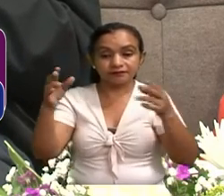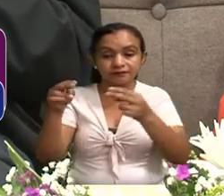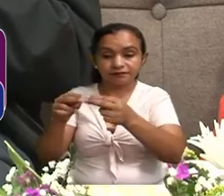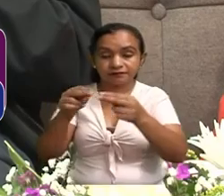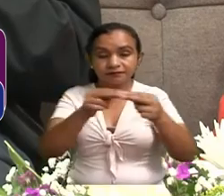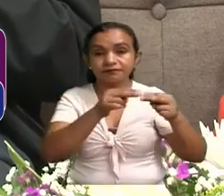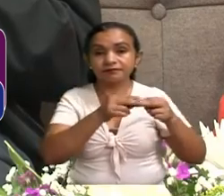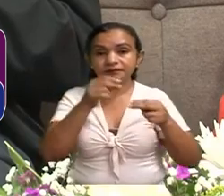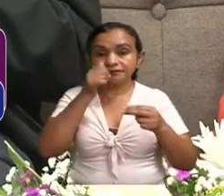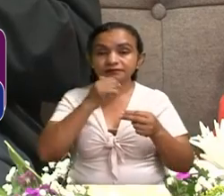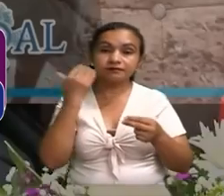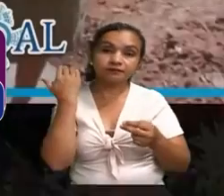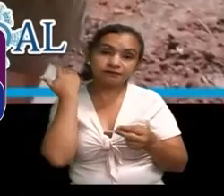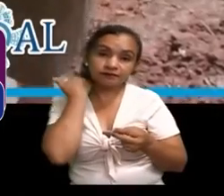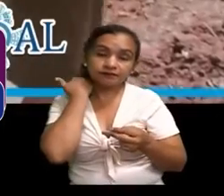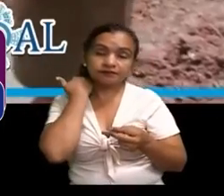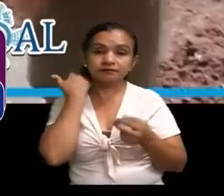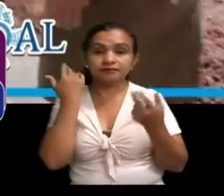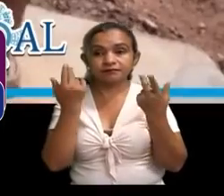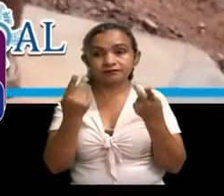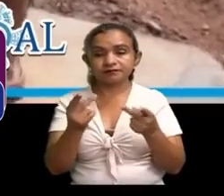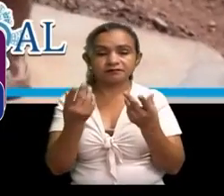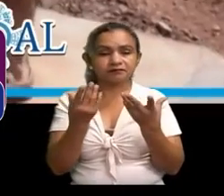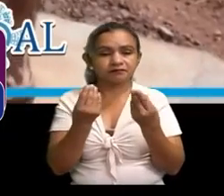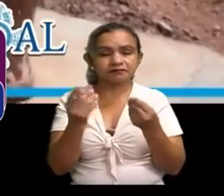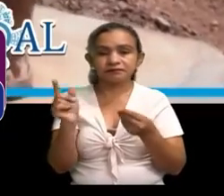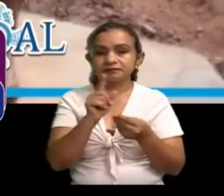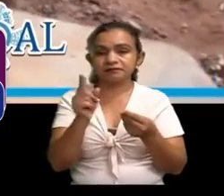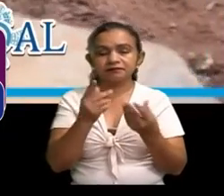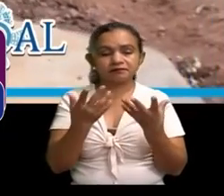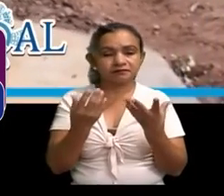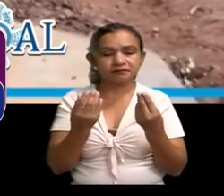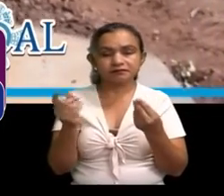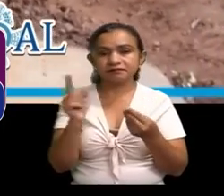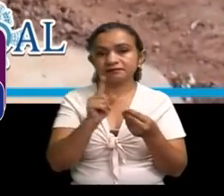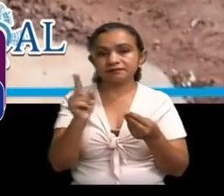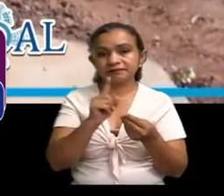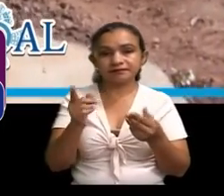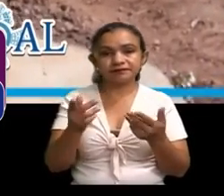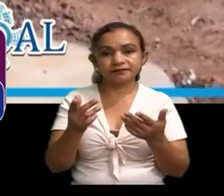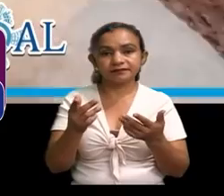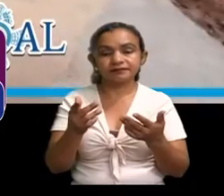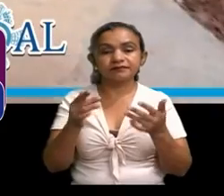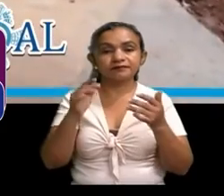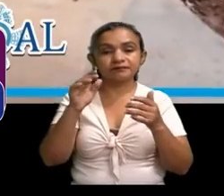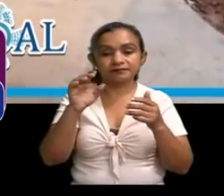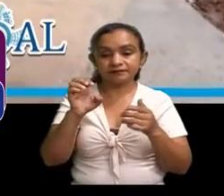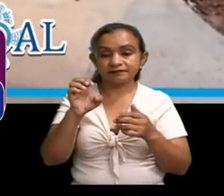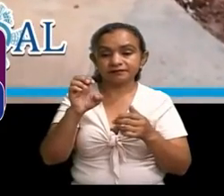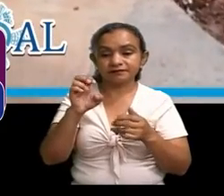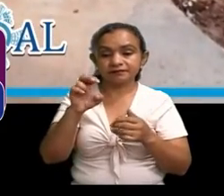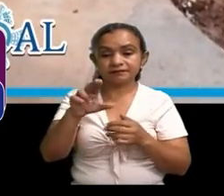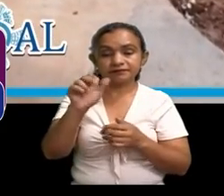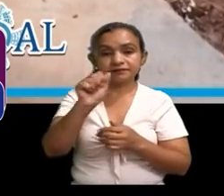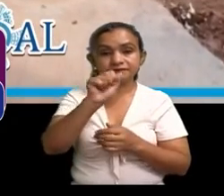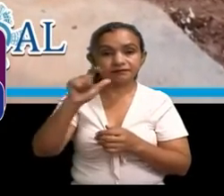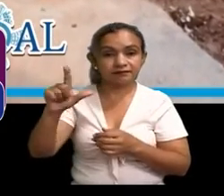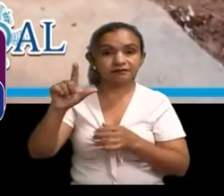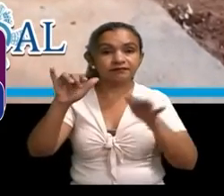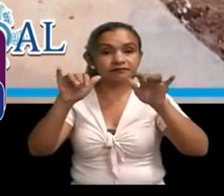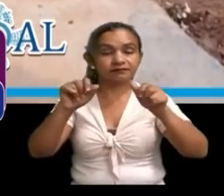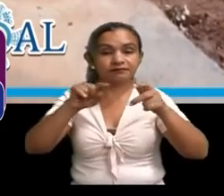bastante costoso, pero a eso ya no se le tiene miedo. Es decir, nosotros más bien ya en Acal ya comenzó